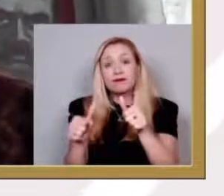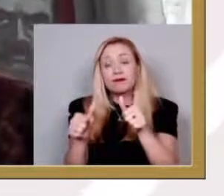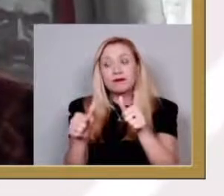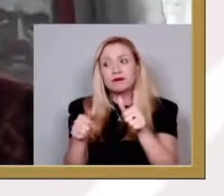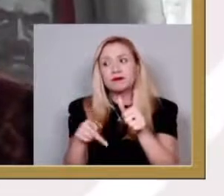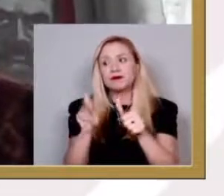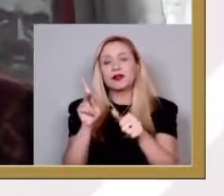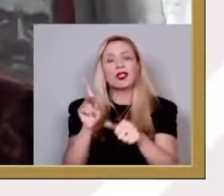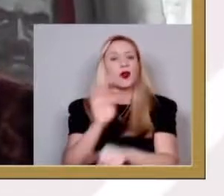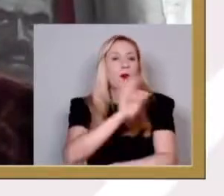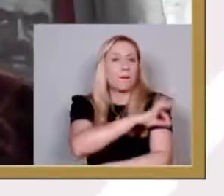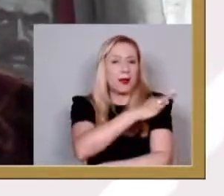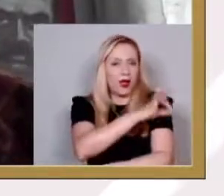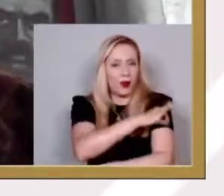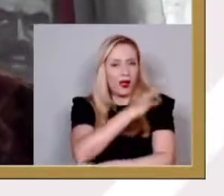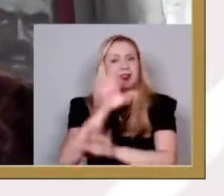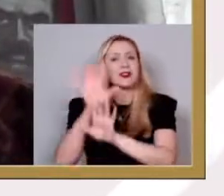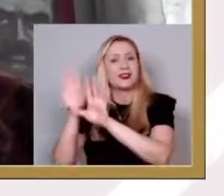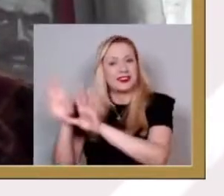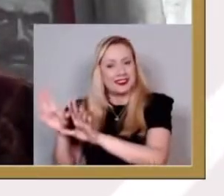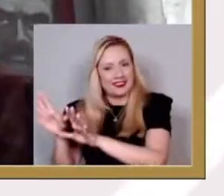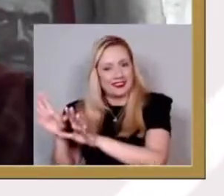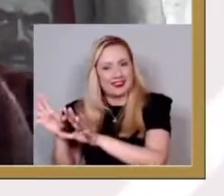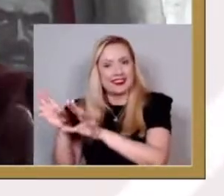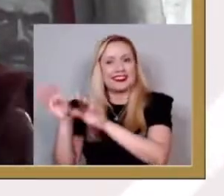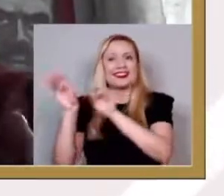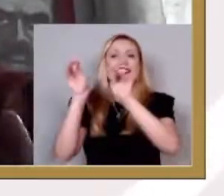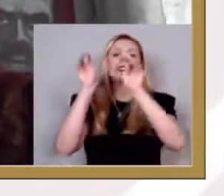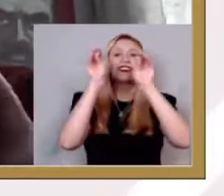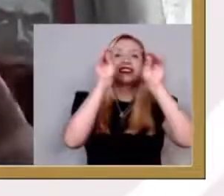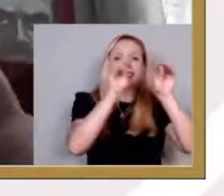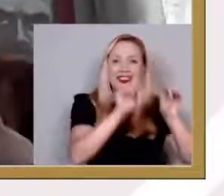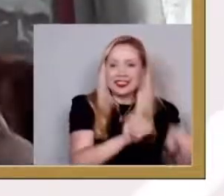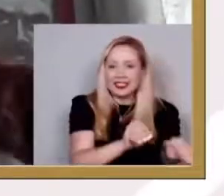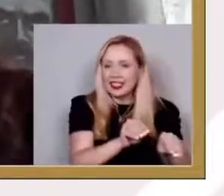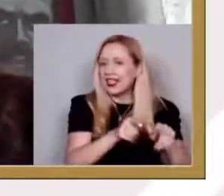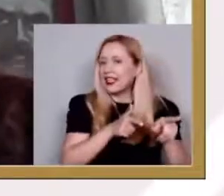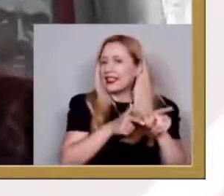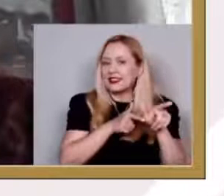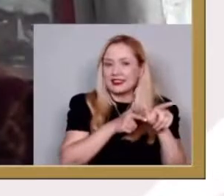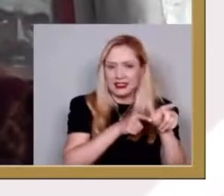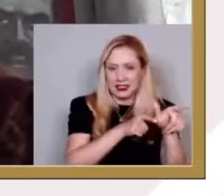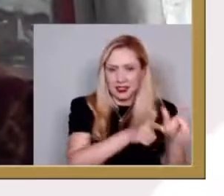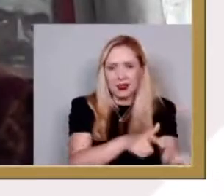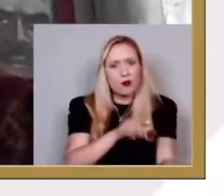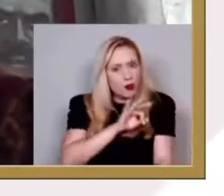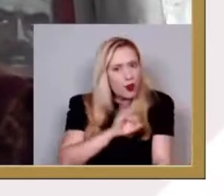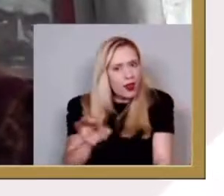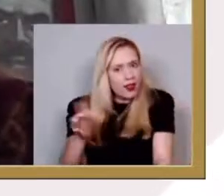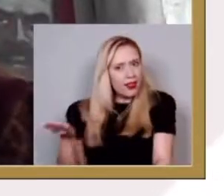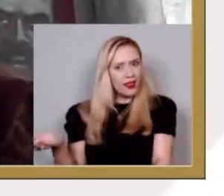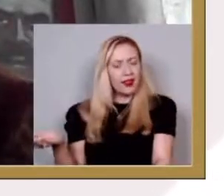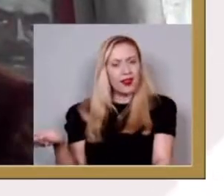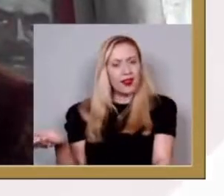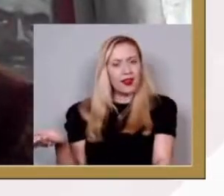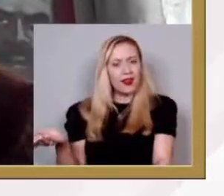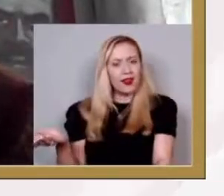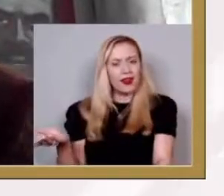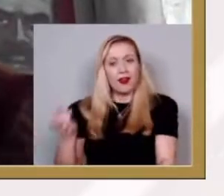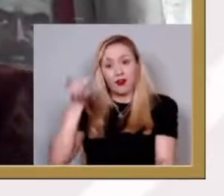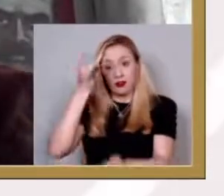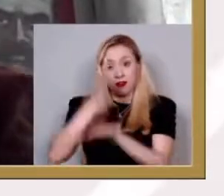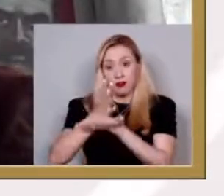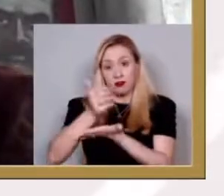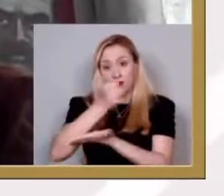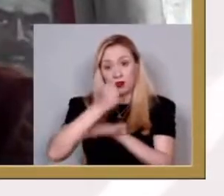de vacunación y que se convierta en algo permanente. Ya vimos que sí se puede. Yo hablo de la Ciudad de